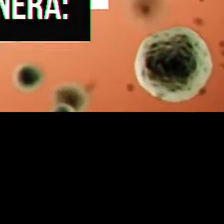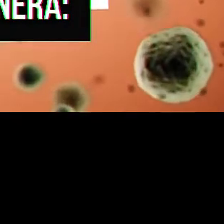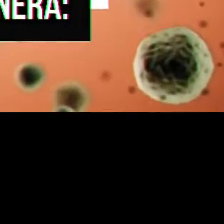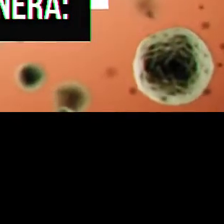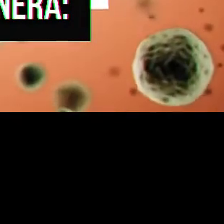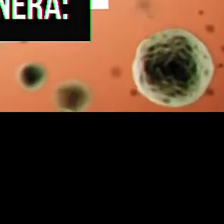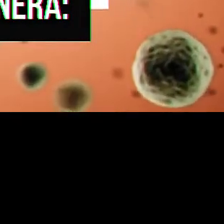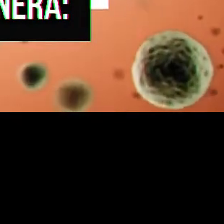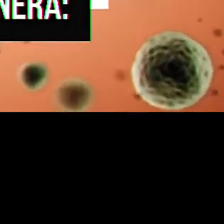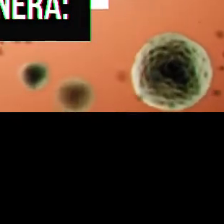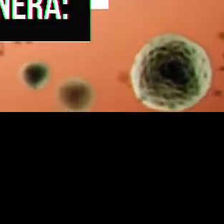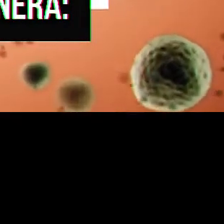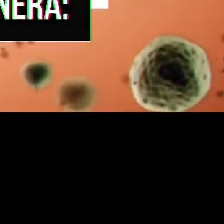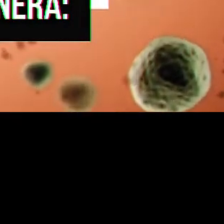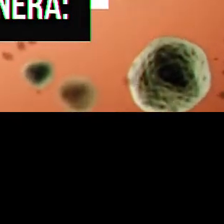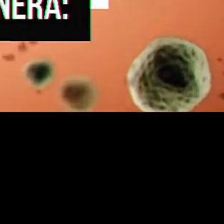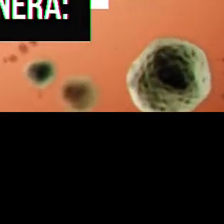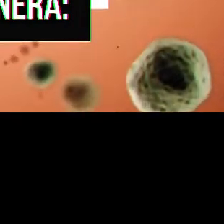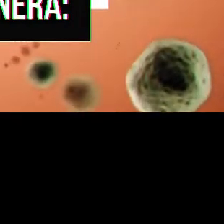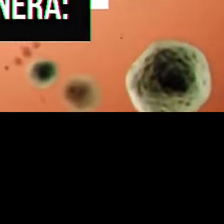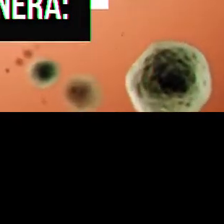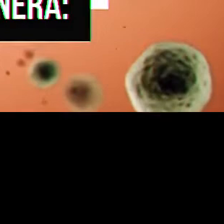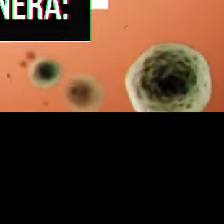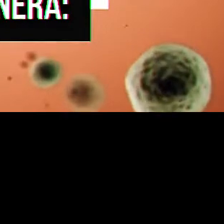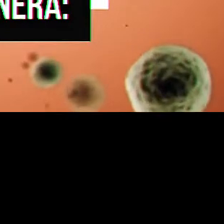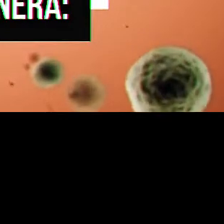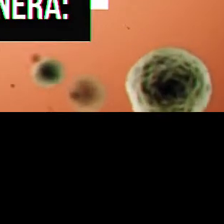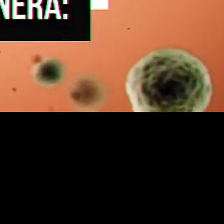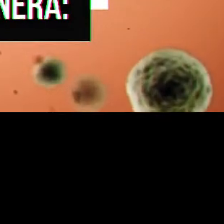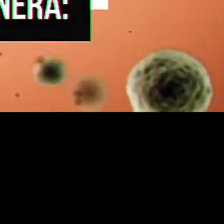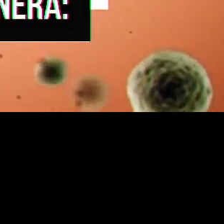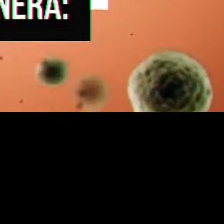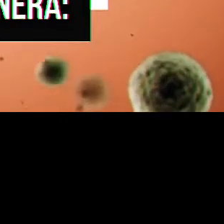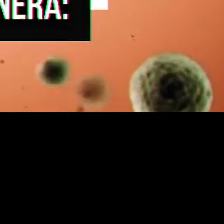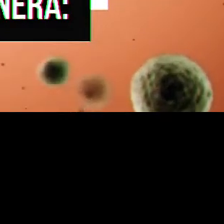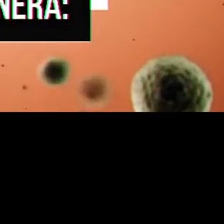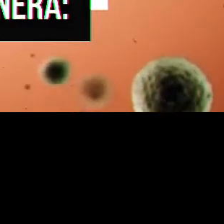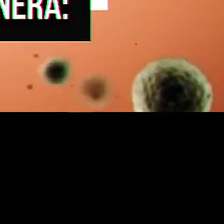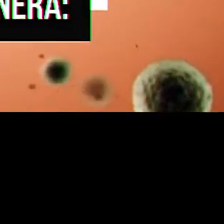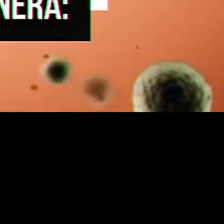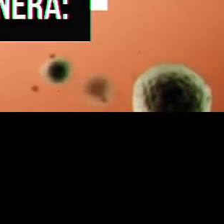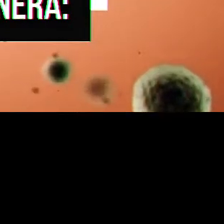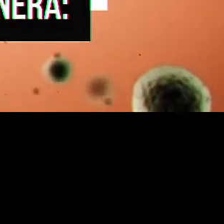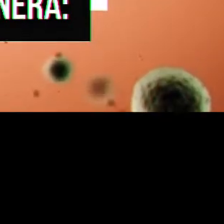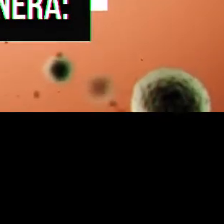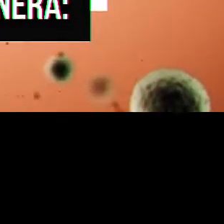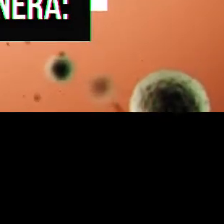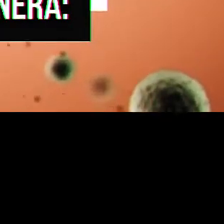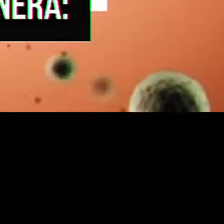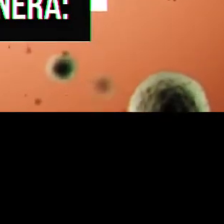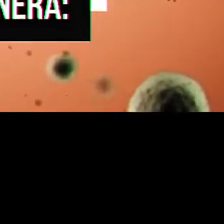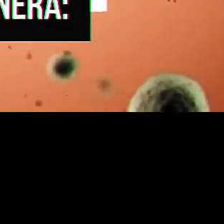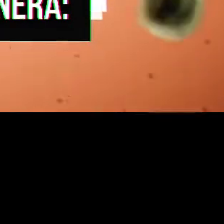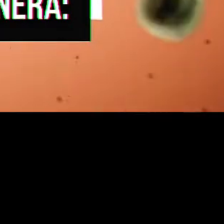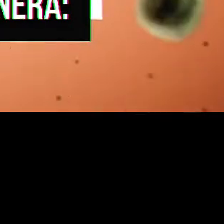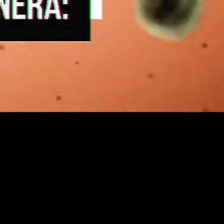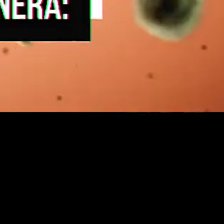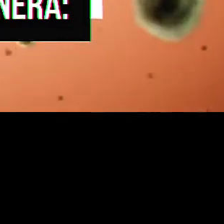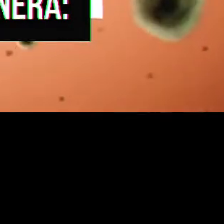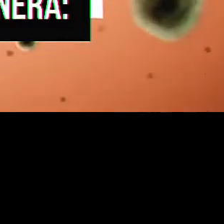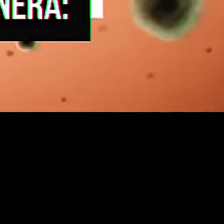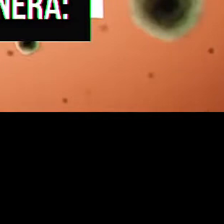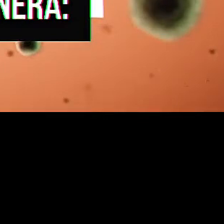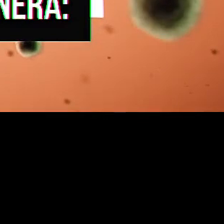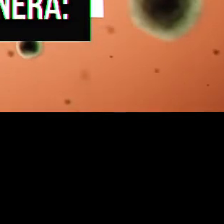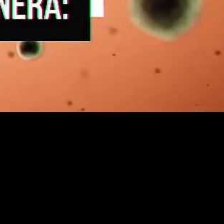al toser o estornudar optarse la nariz boca u ojos después de estar en contacto con superficies contaminadas